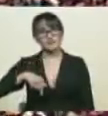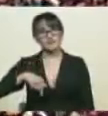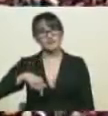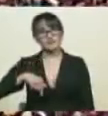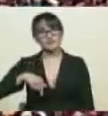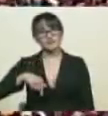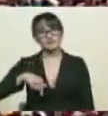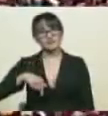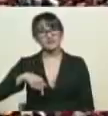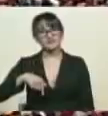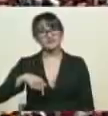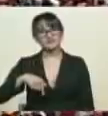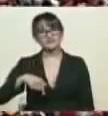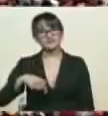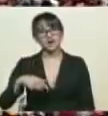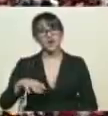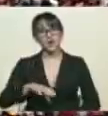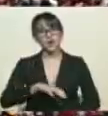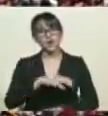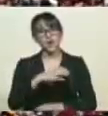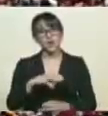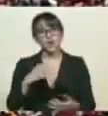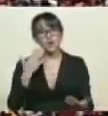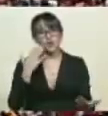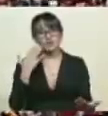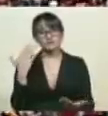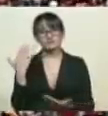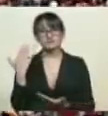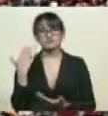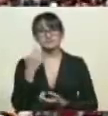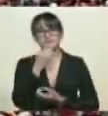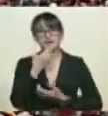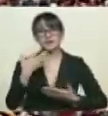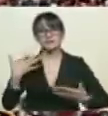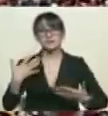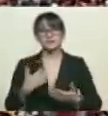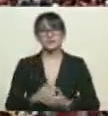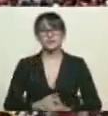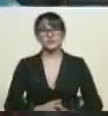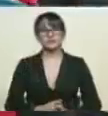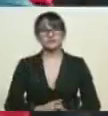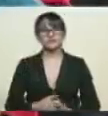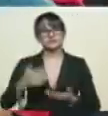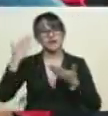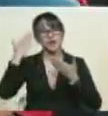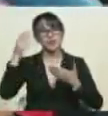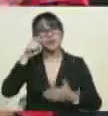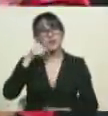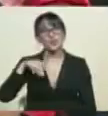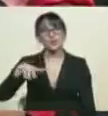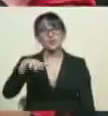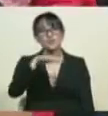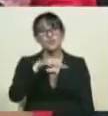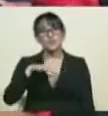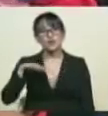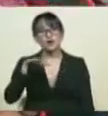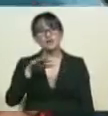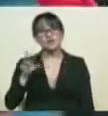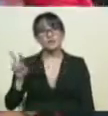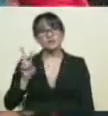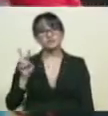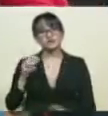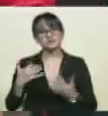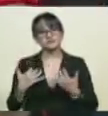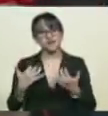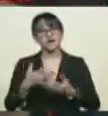a punta llena el sacoro. Maravilloso. Traigo los saludos del pueblo de Venezuela para todos y para